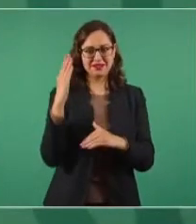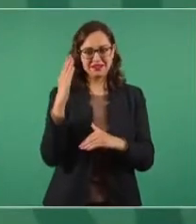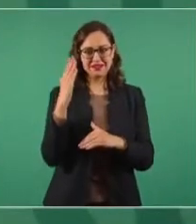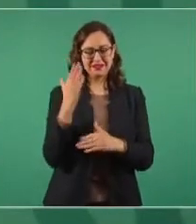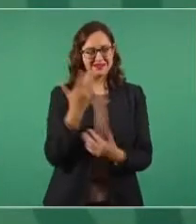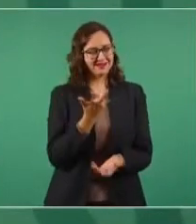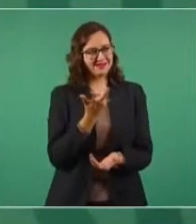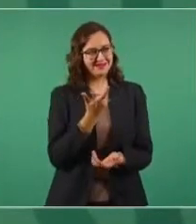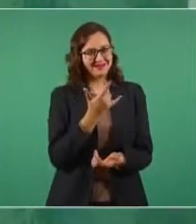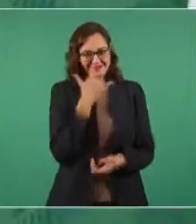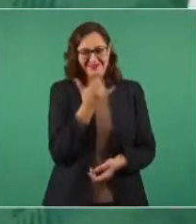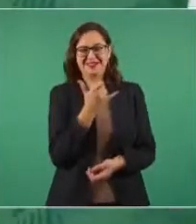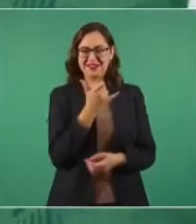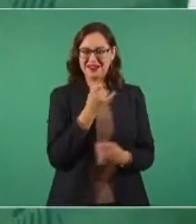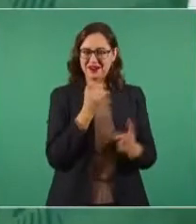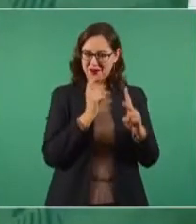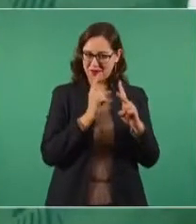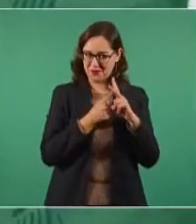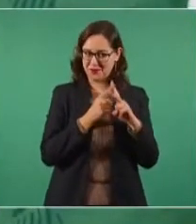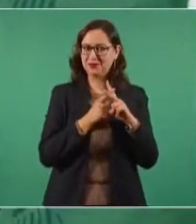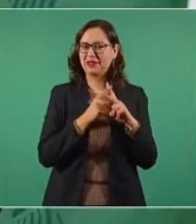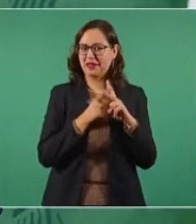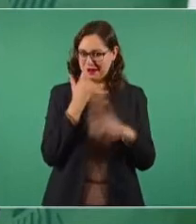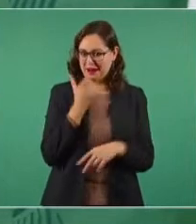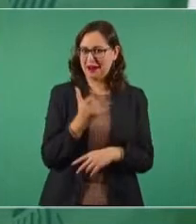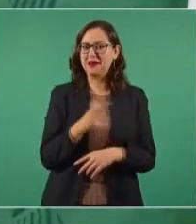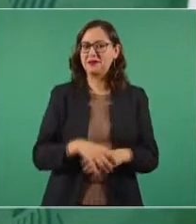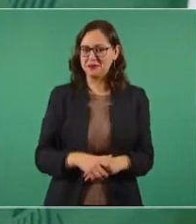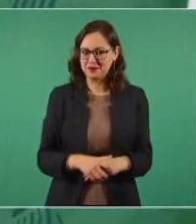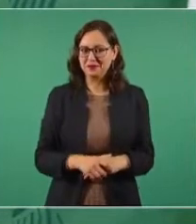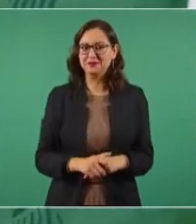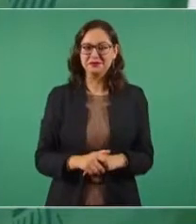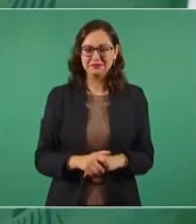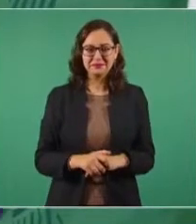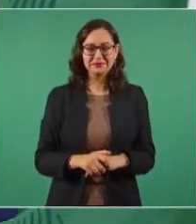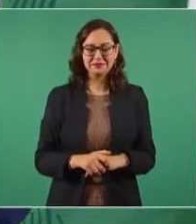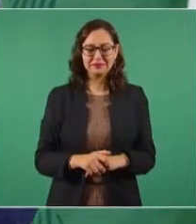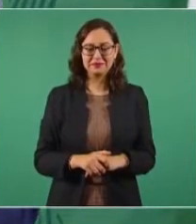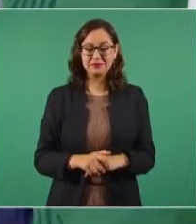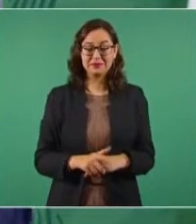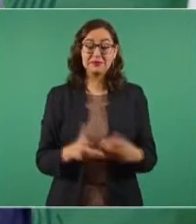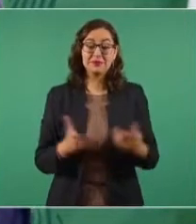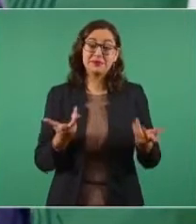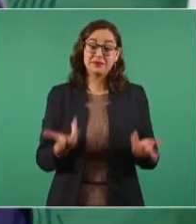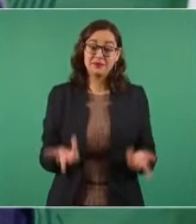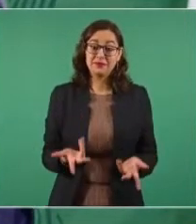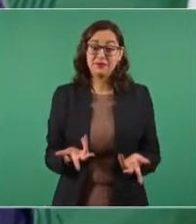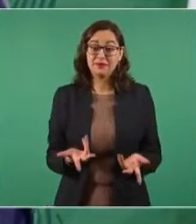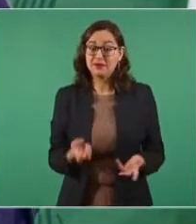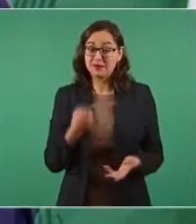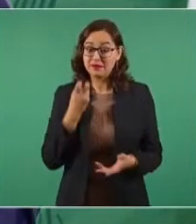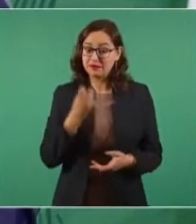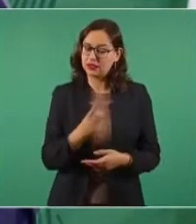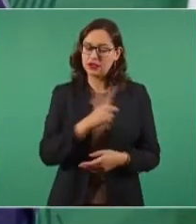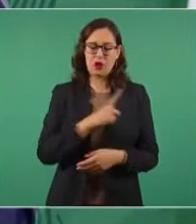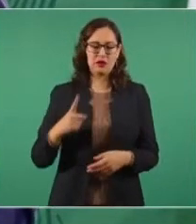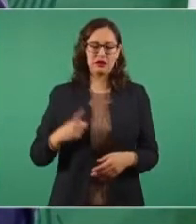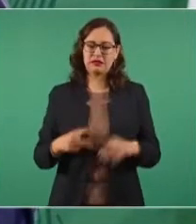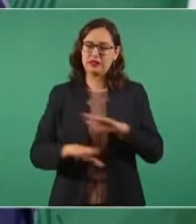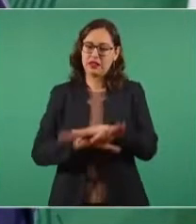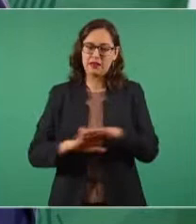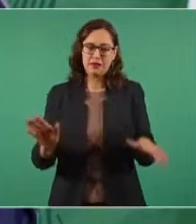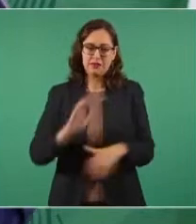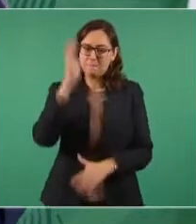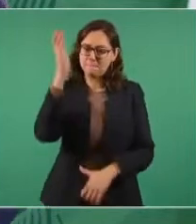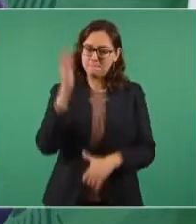una forma muy peculiar de contar los votos entonces eso se tiene que terminar